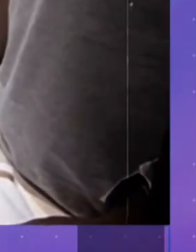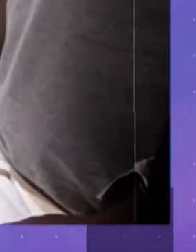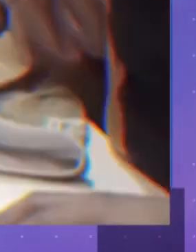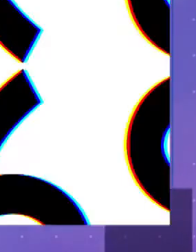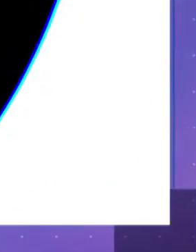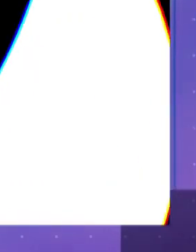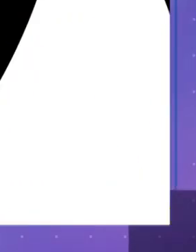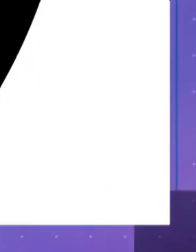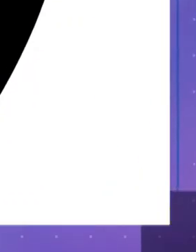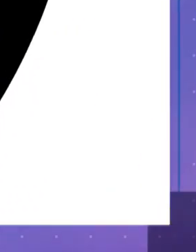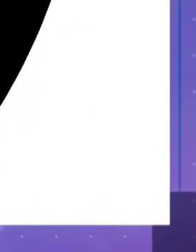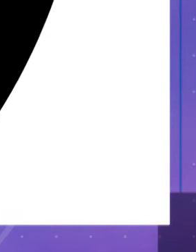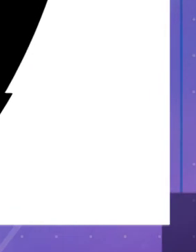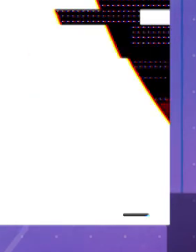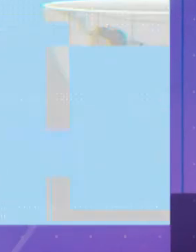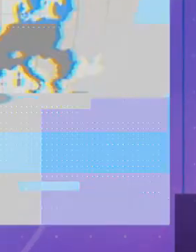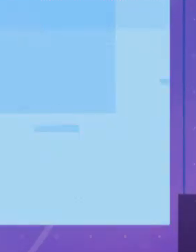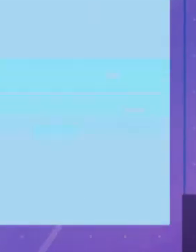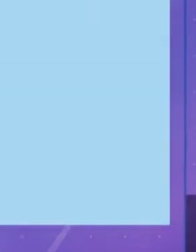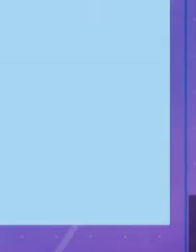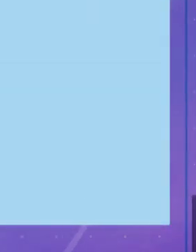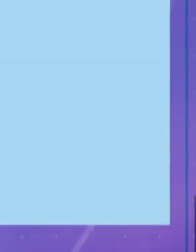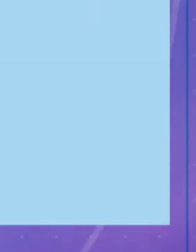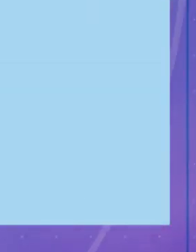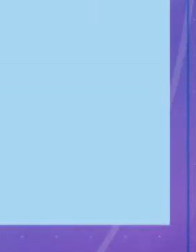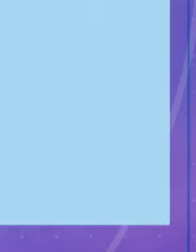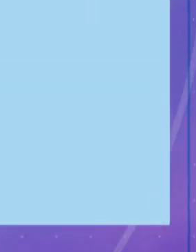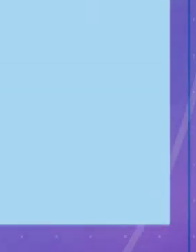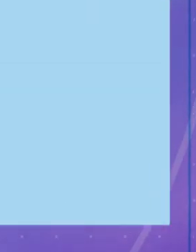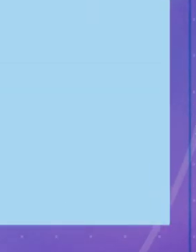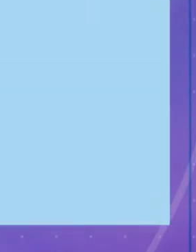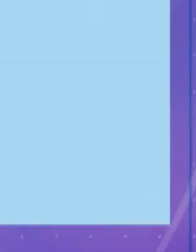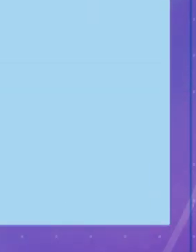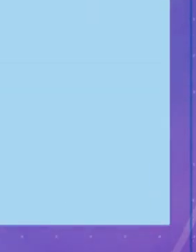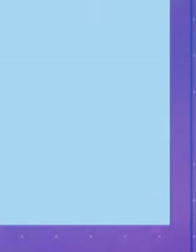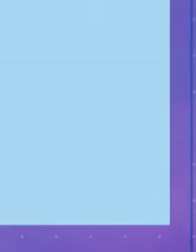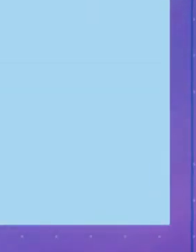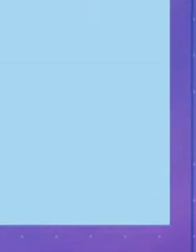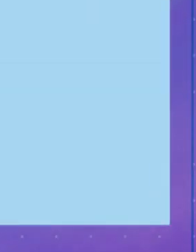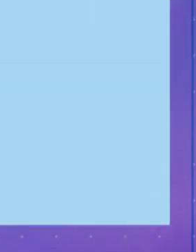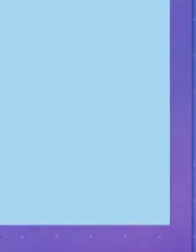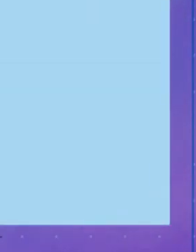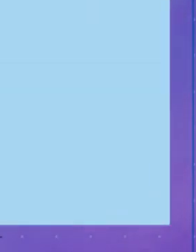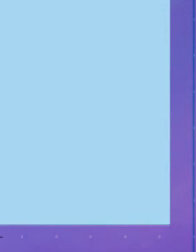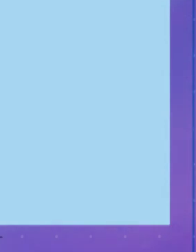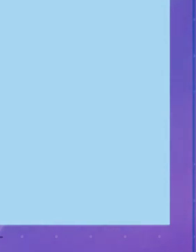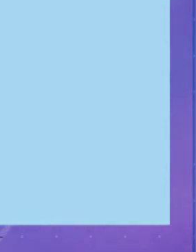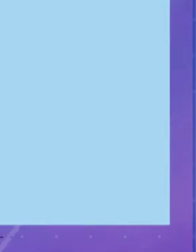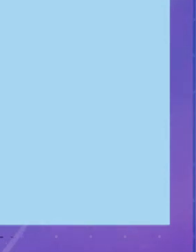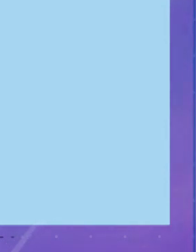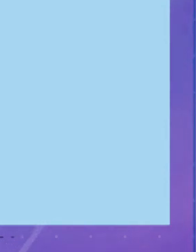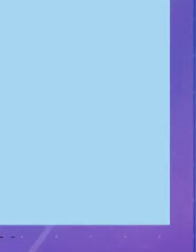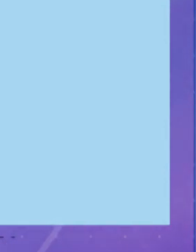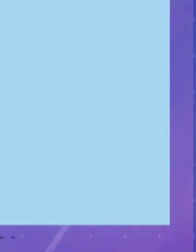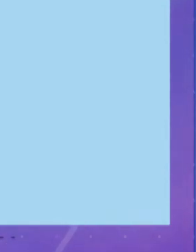documento de 69 puntos, en el que refuerzan las dimensiones sociales y ciudadanas de la integración, para asegurar la generación